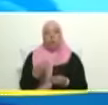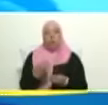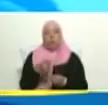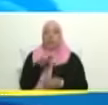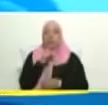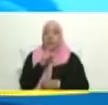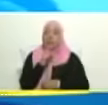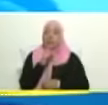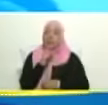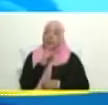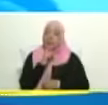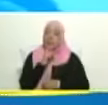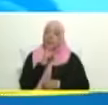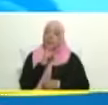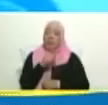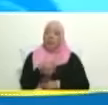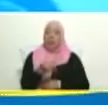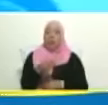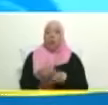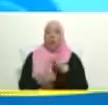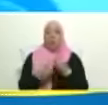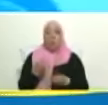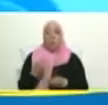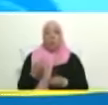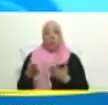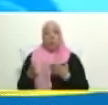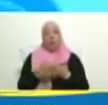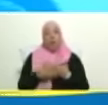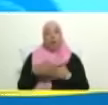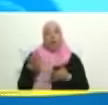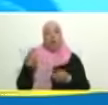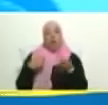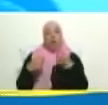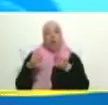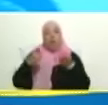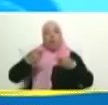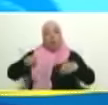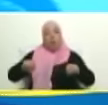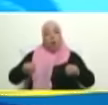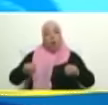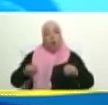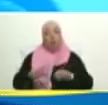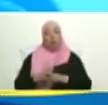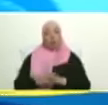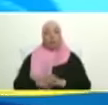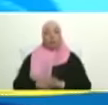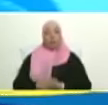corazón, como tenemos que hacer en medio de las sanciones, del bloqueo,